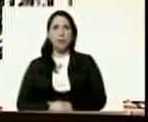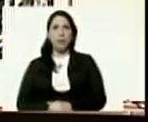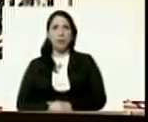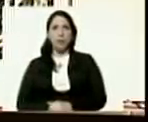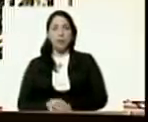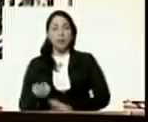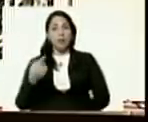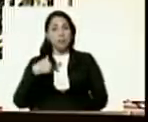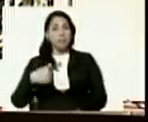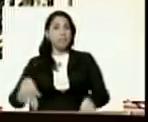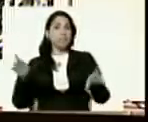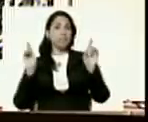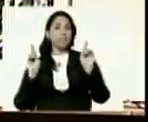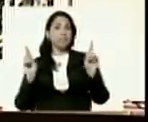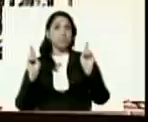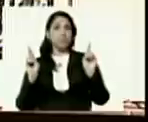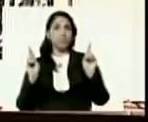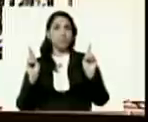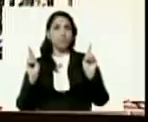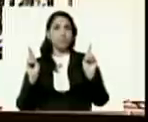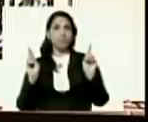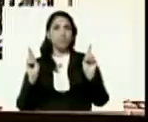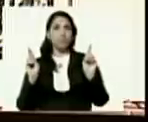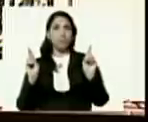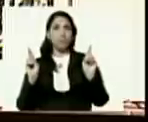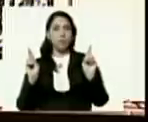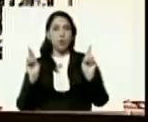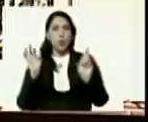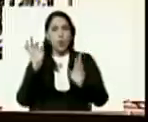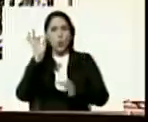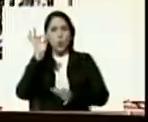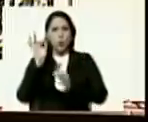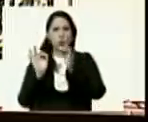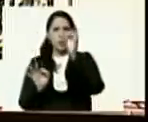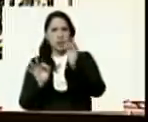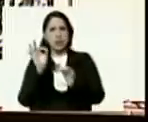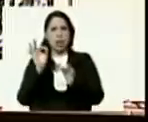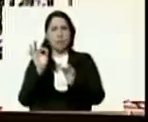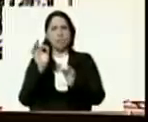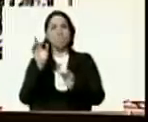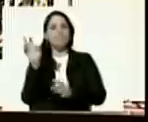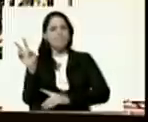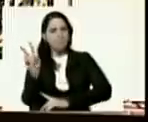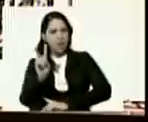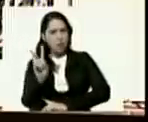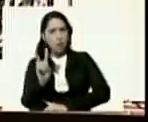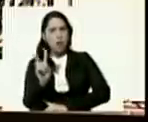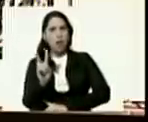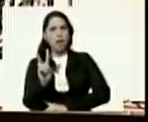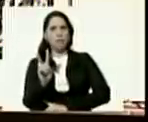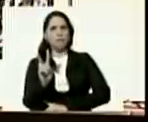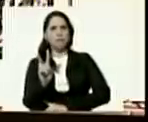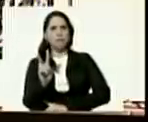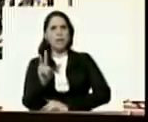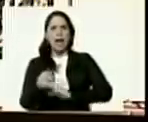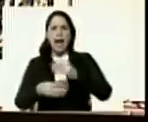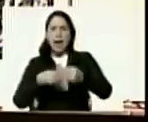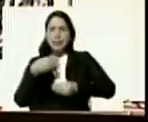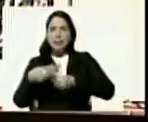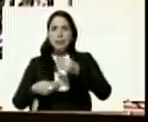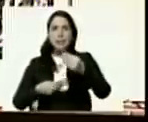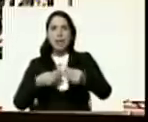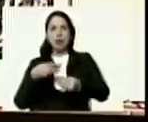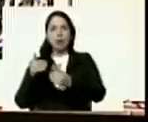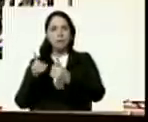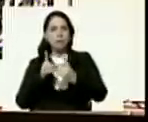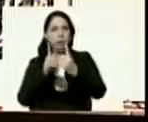Yo aspiro que la justicia venezolana esté haciendo seguimiento de